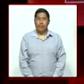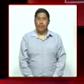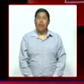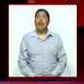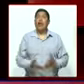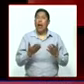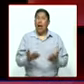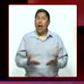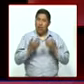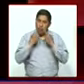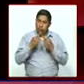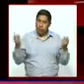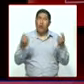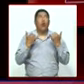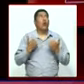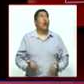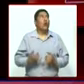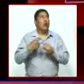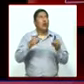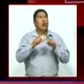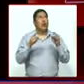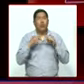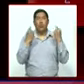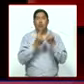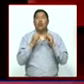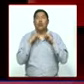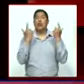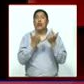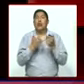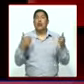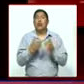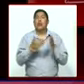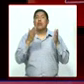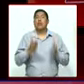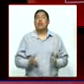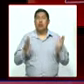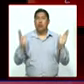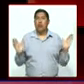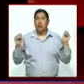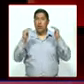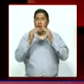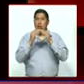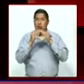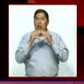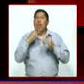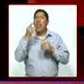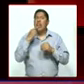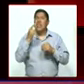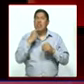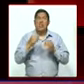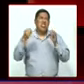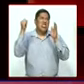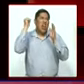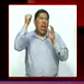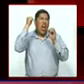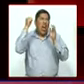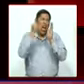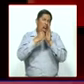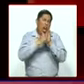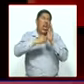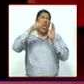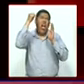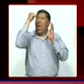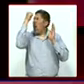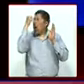Ya hay más pronunciamientos porque esta jornada diferentes sectores sociales y juntas vecinales de La Paz han realizado el denominado cacerolazo. Esta es una medida